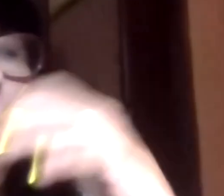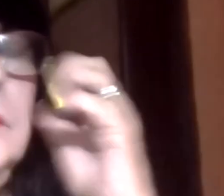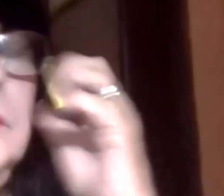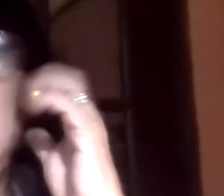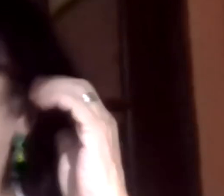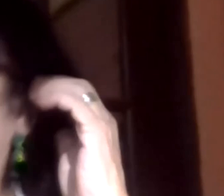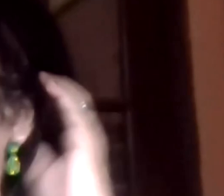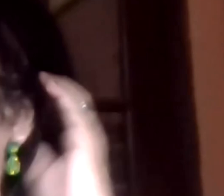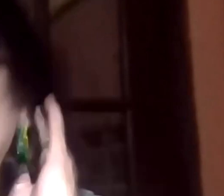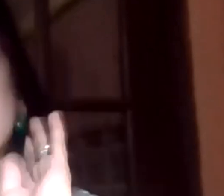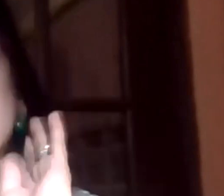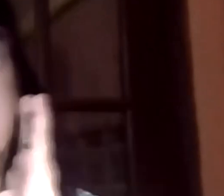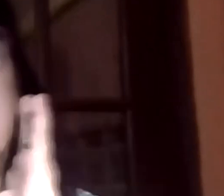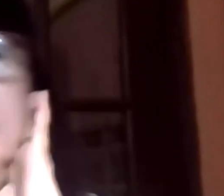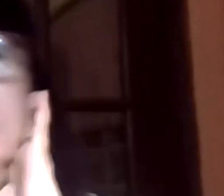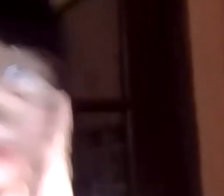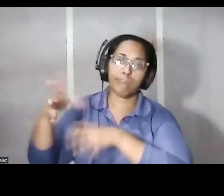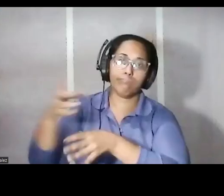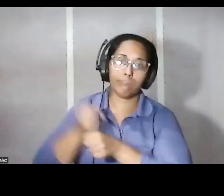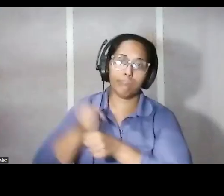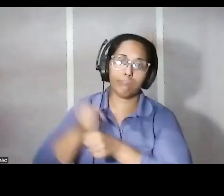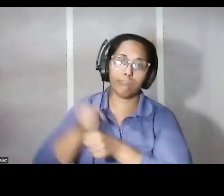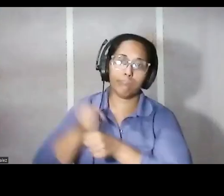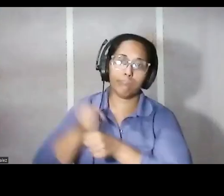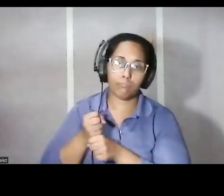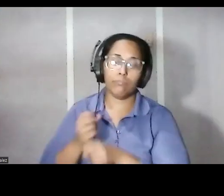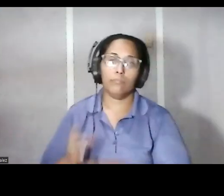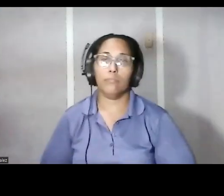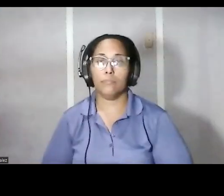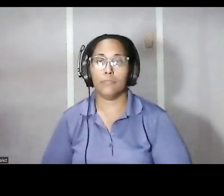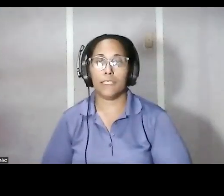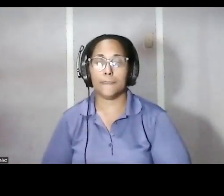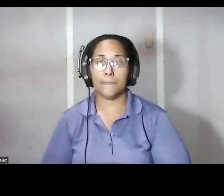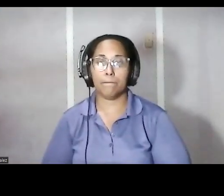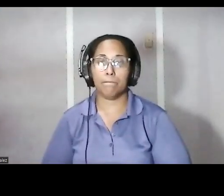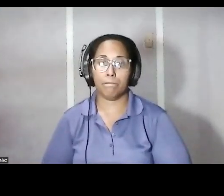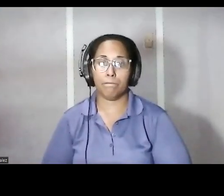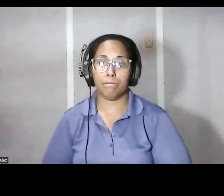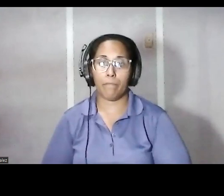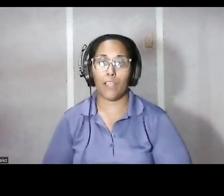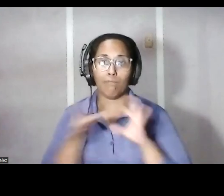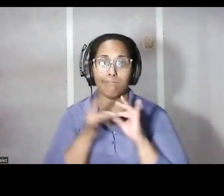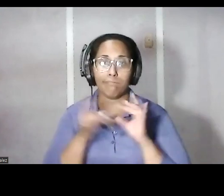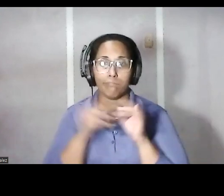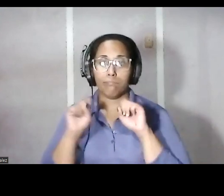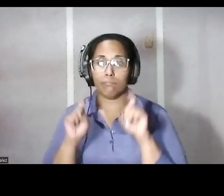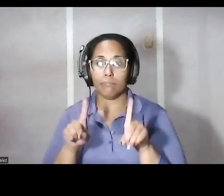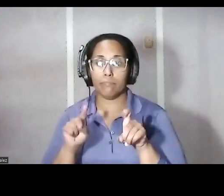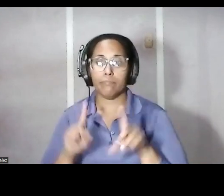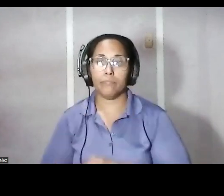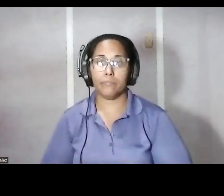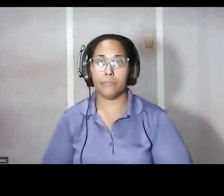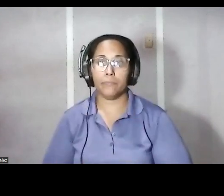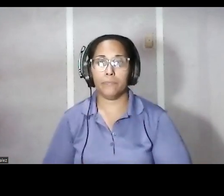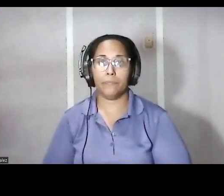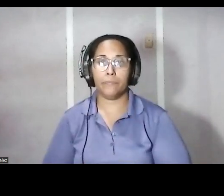que la reciba. Así que vamos a los comentarios y preguntas. Recibo saludos